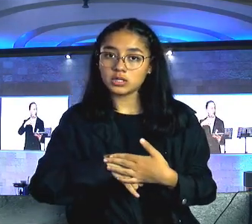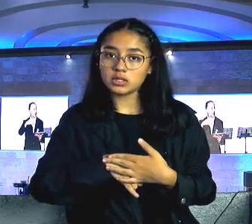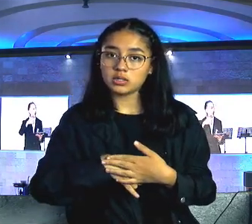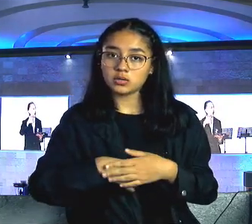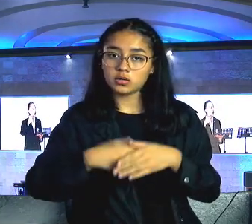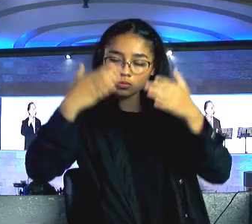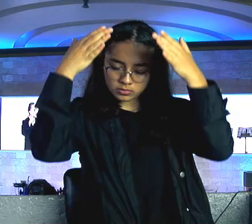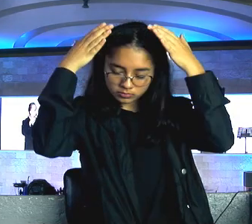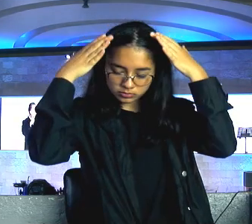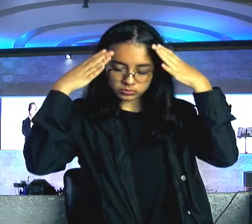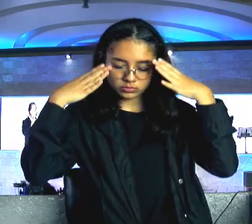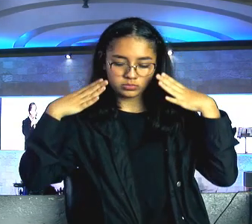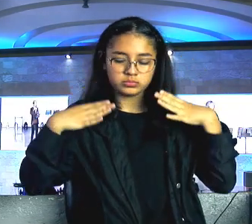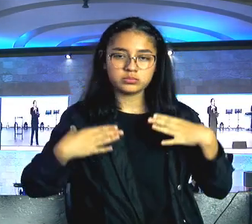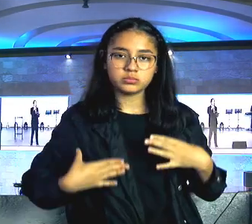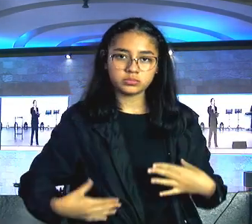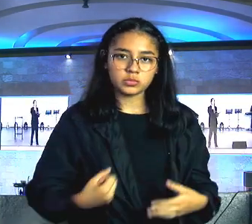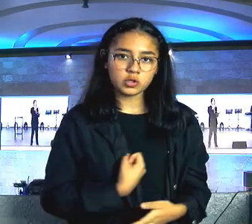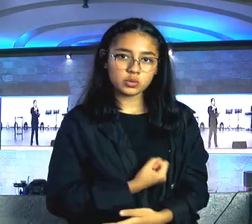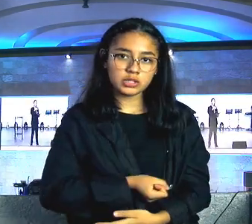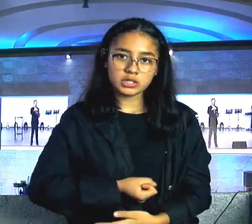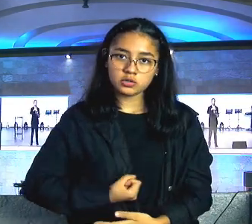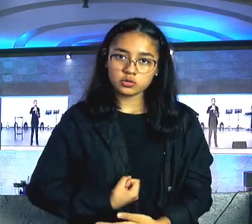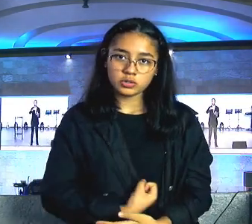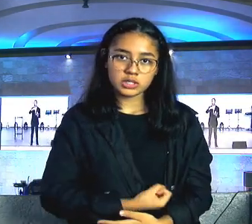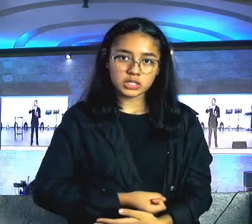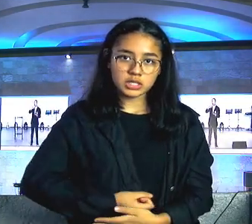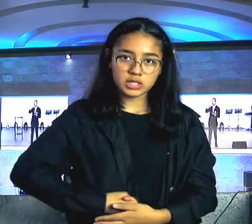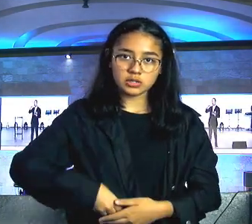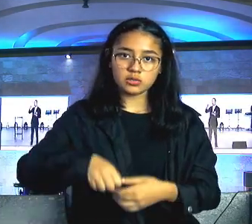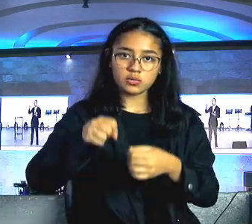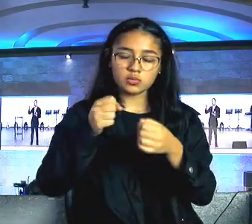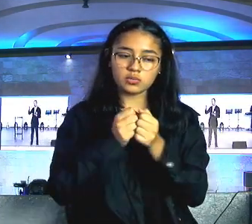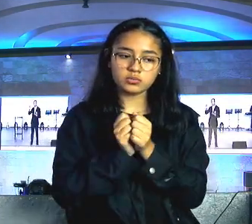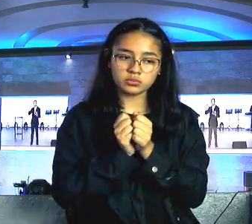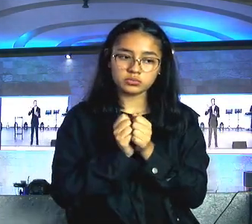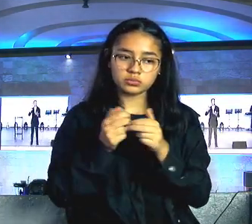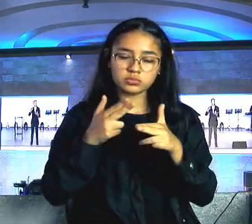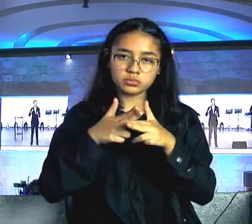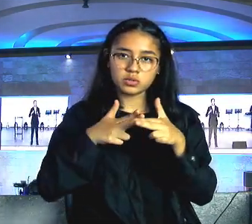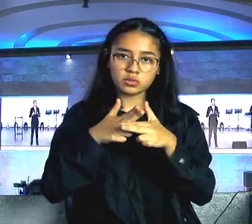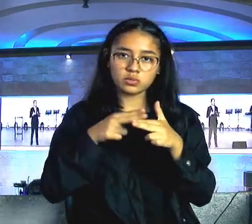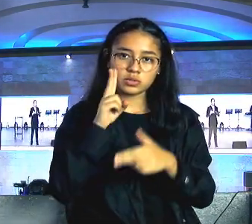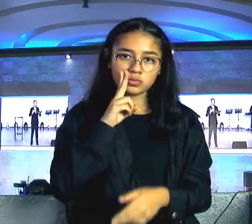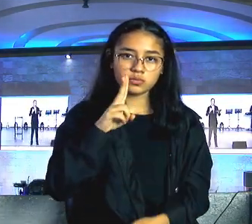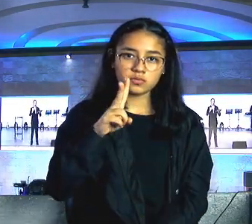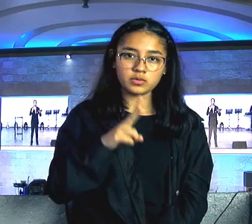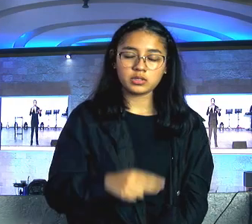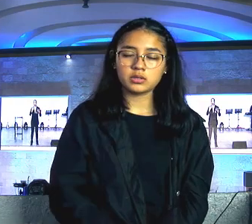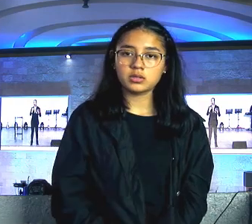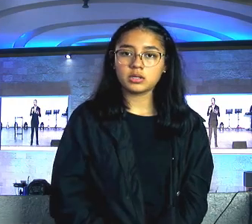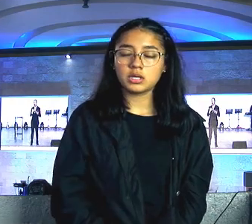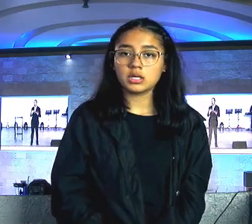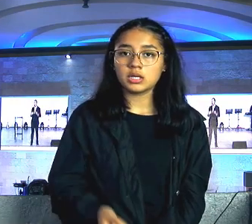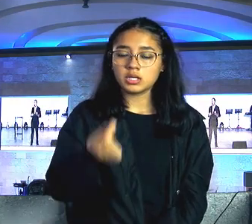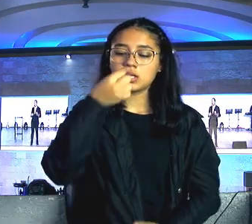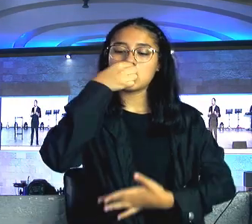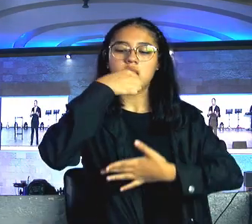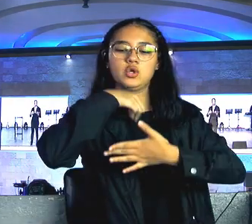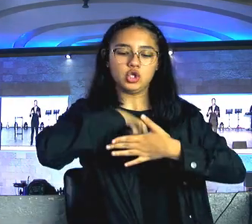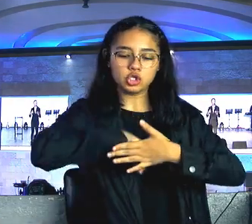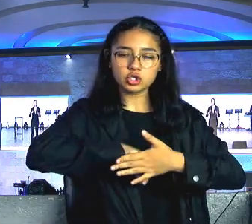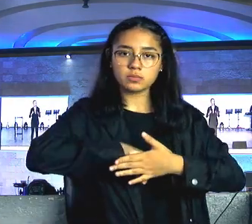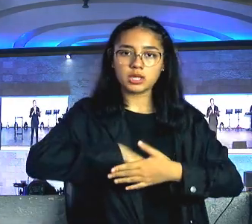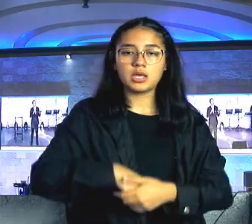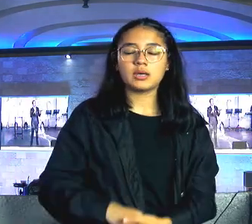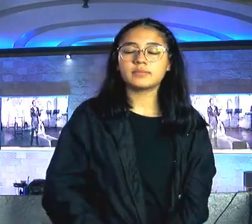tomografía, un ultrasonido, una radiografía, una endoscopía o cualquier estudio de esos que revelan qué hay dentro de nosotros, cuando el médico